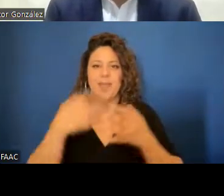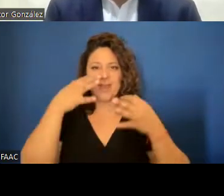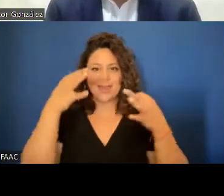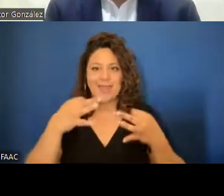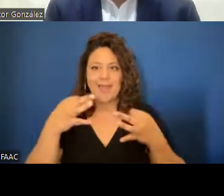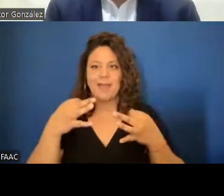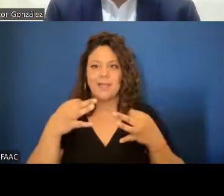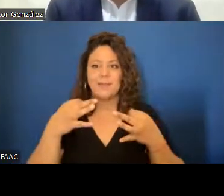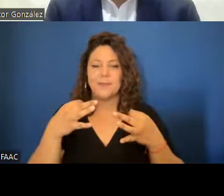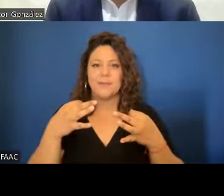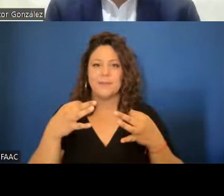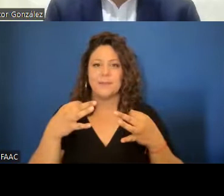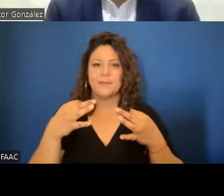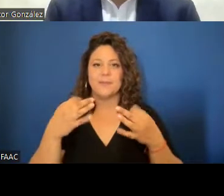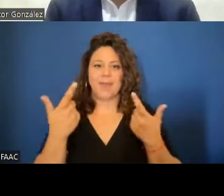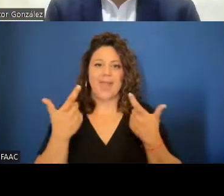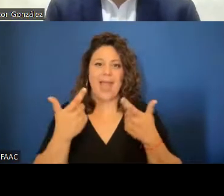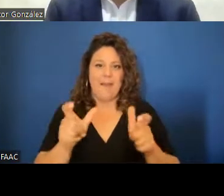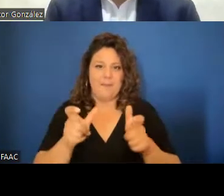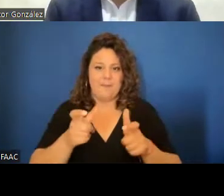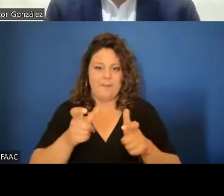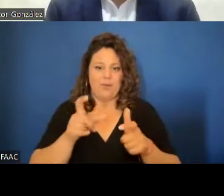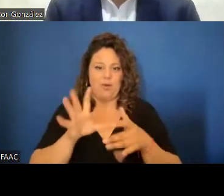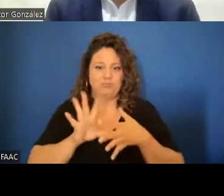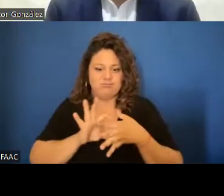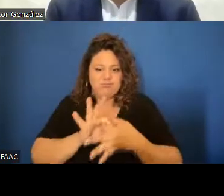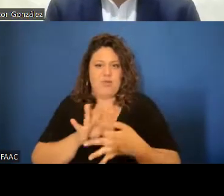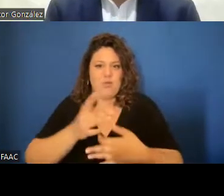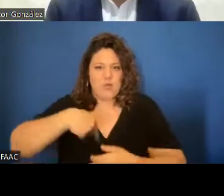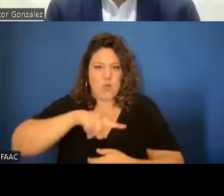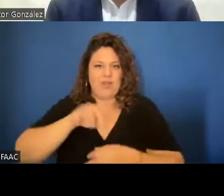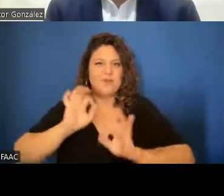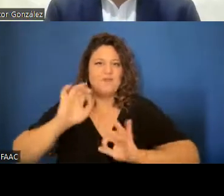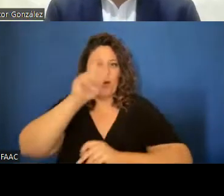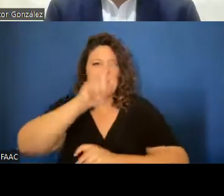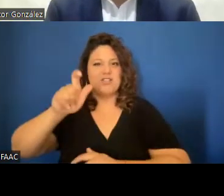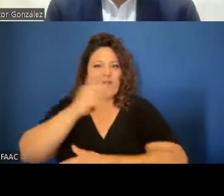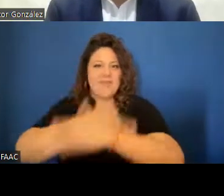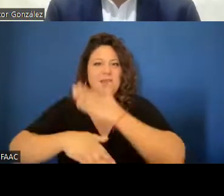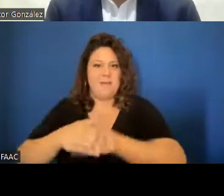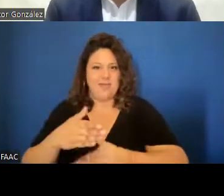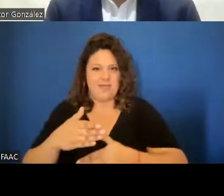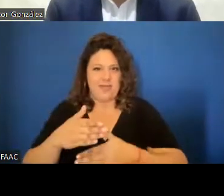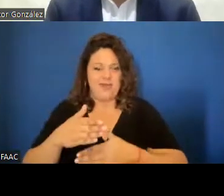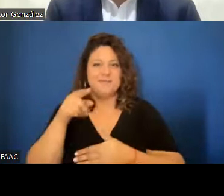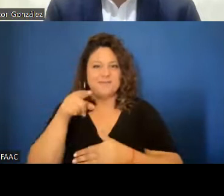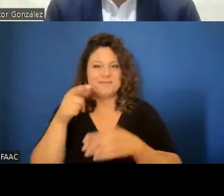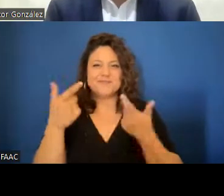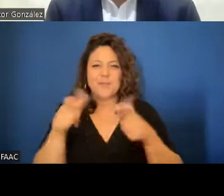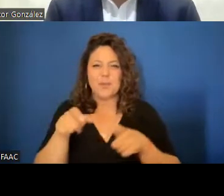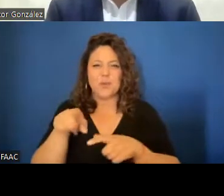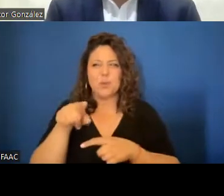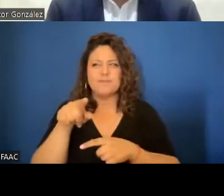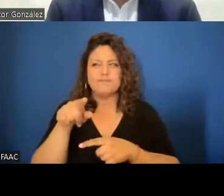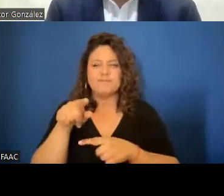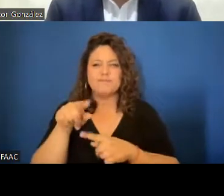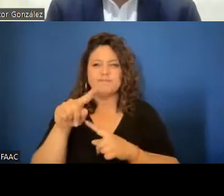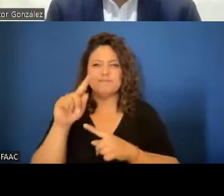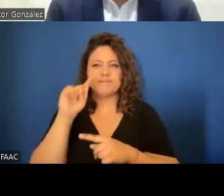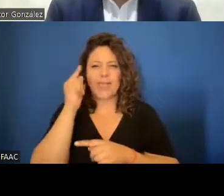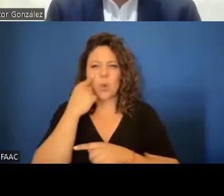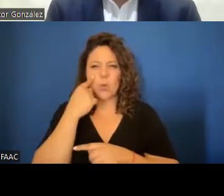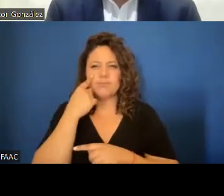no es obligatorio que sea mi voluntad discriminar, puedo discriminar también por una negligencia o por, como hemos dicho, por